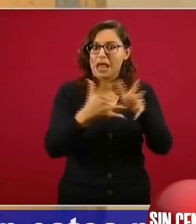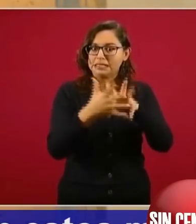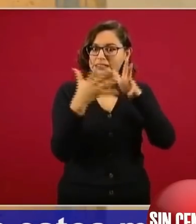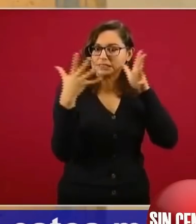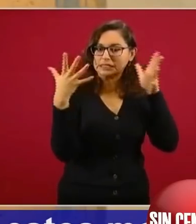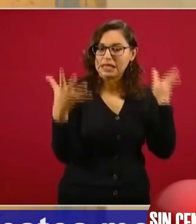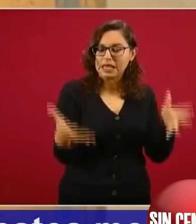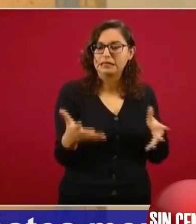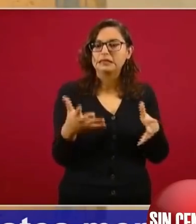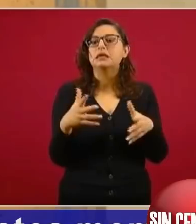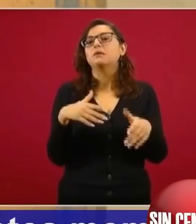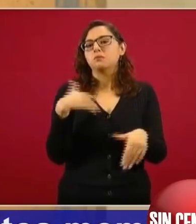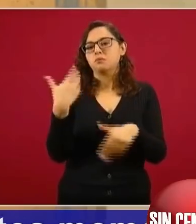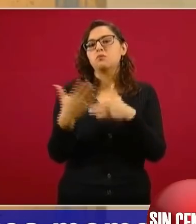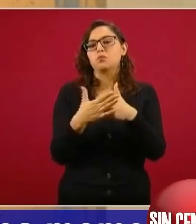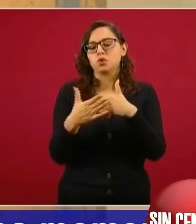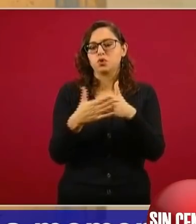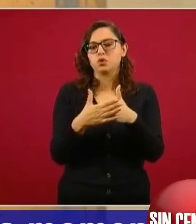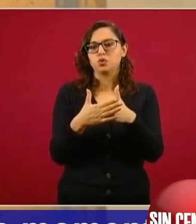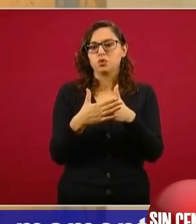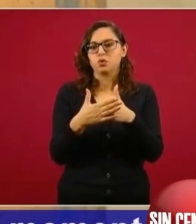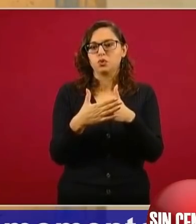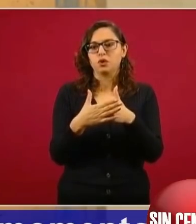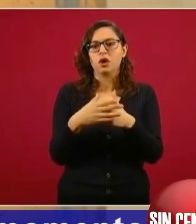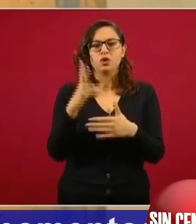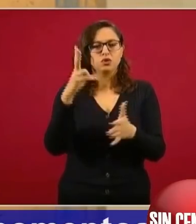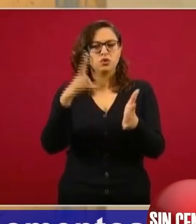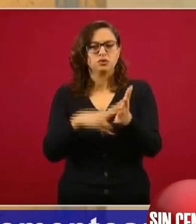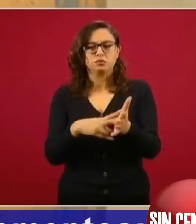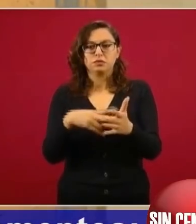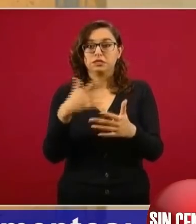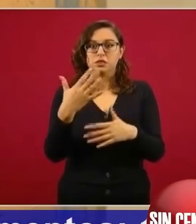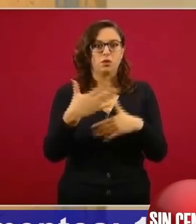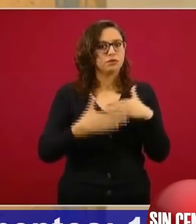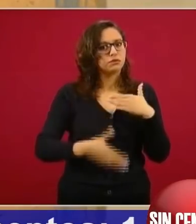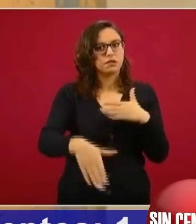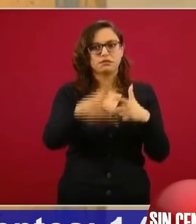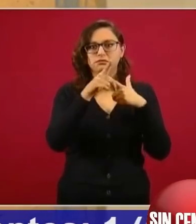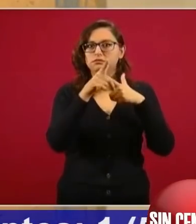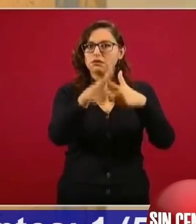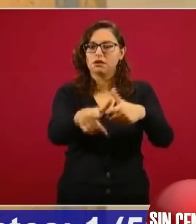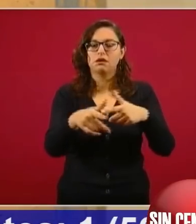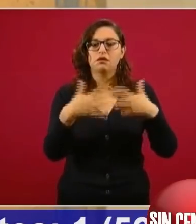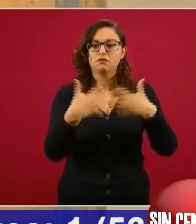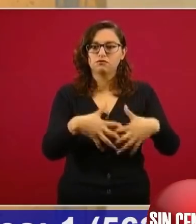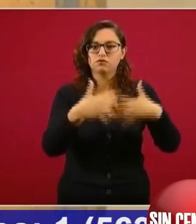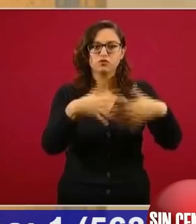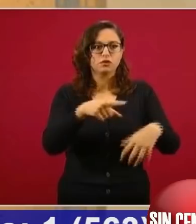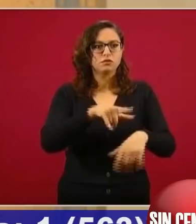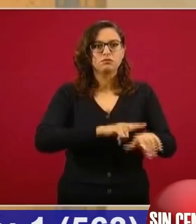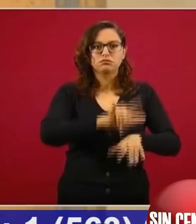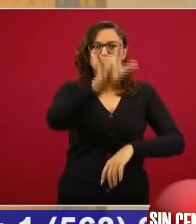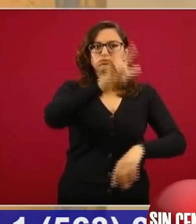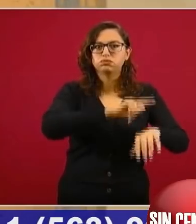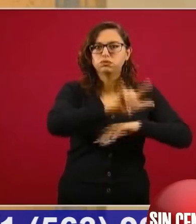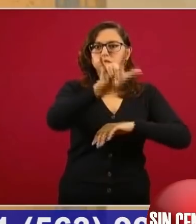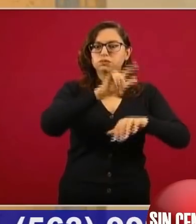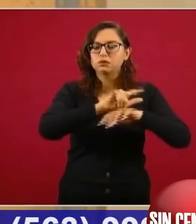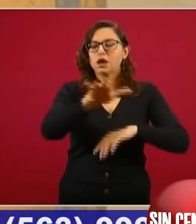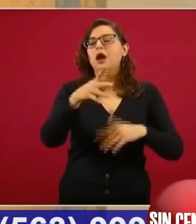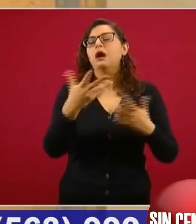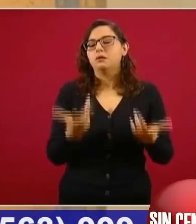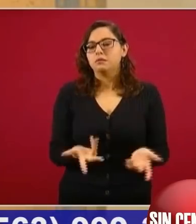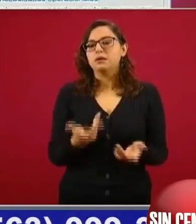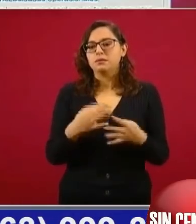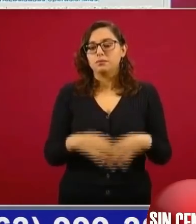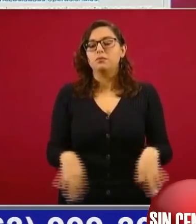nos dará hasta el año 2050 y más allá, era indispensable ubicar aquí